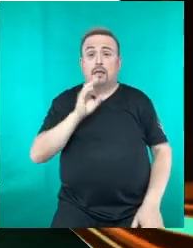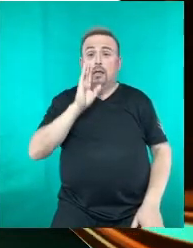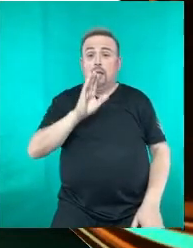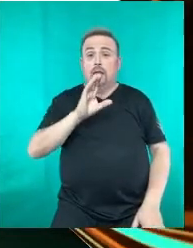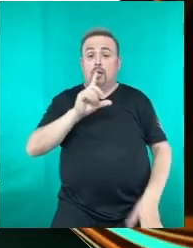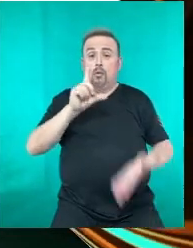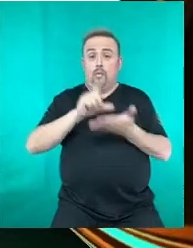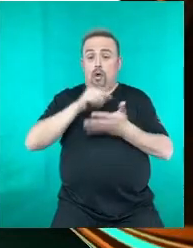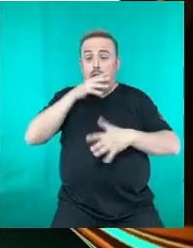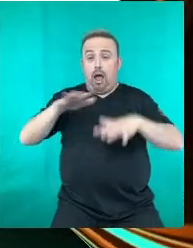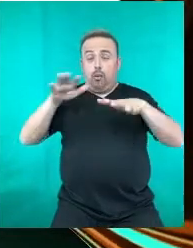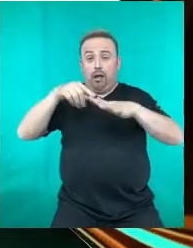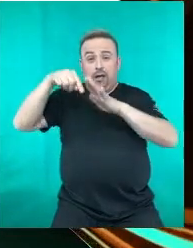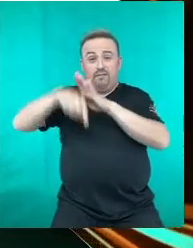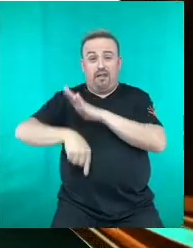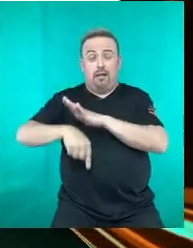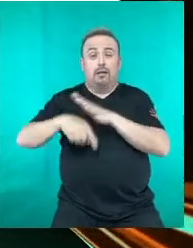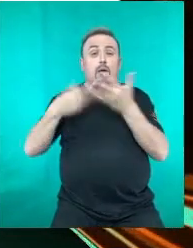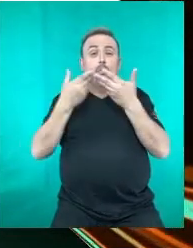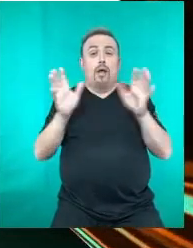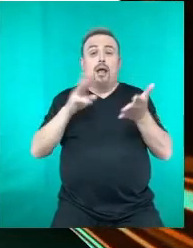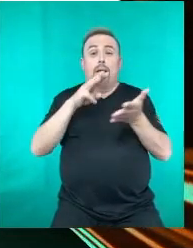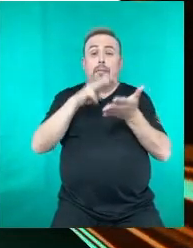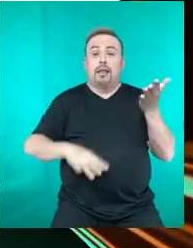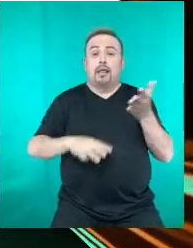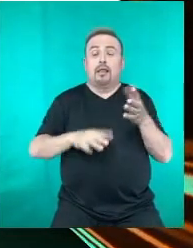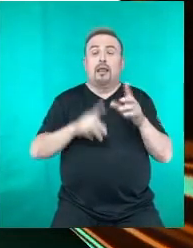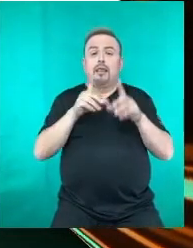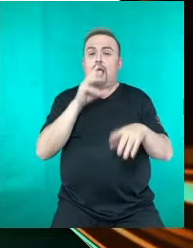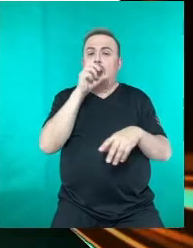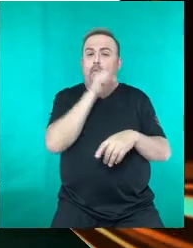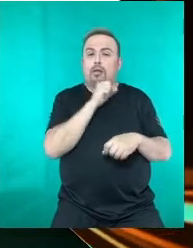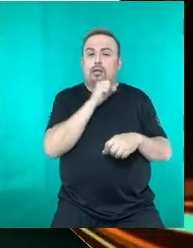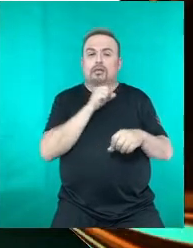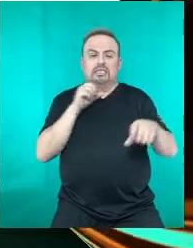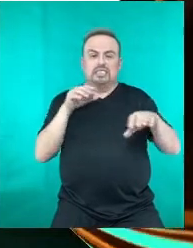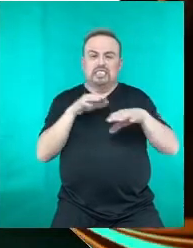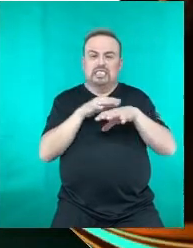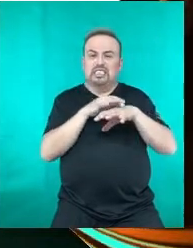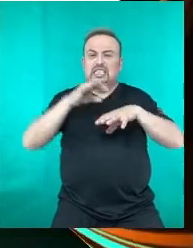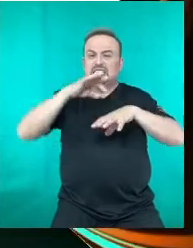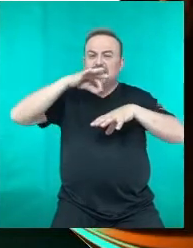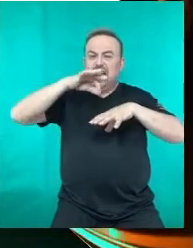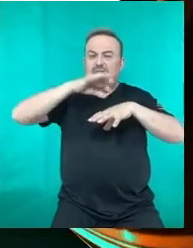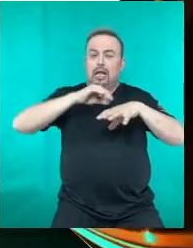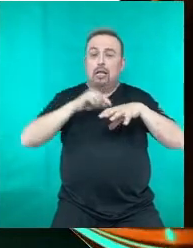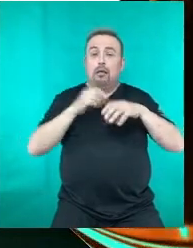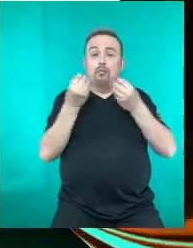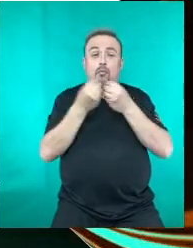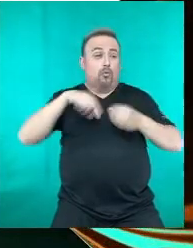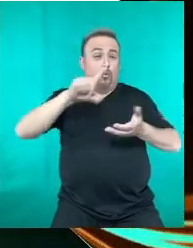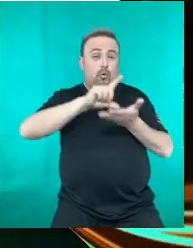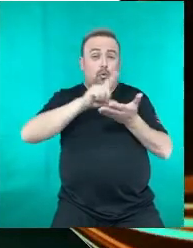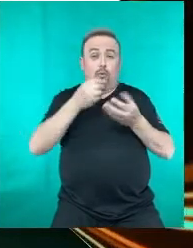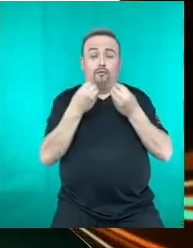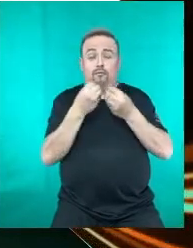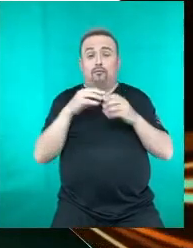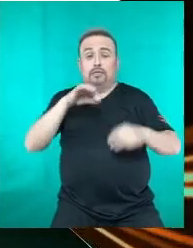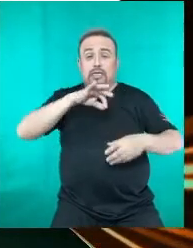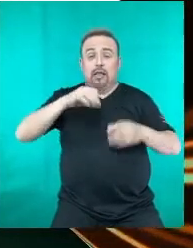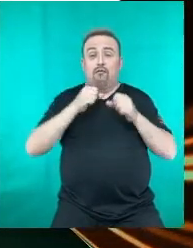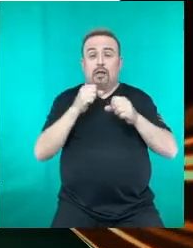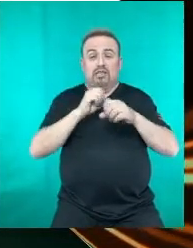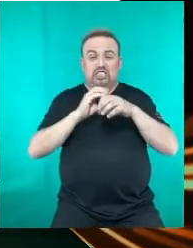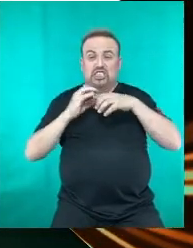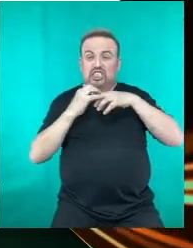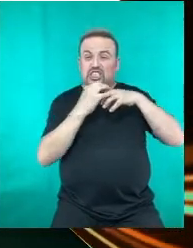que todo material debe ser resistente a la corrosión. El ambiente es muy agresivo. Los proyectos que nos ha tocado ver en el norte de